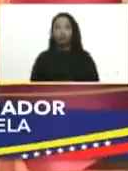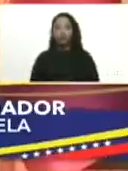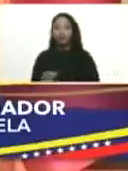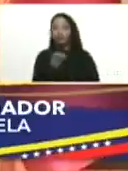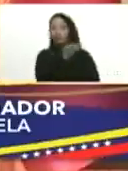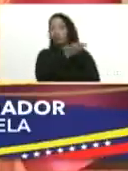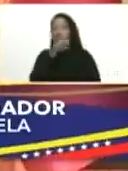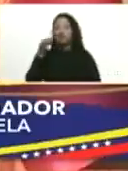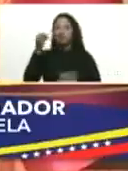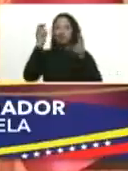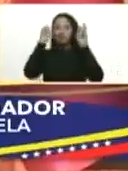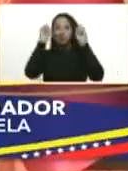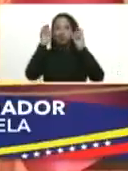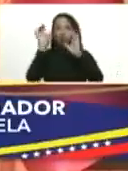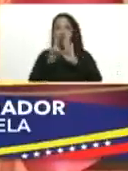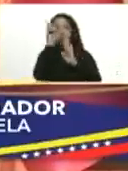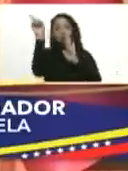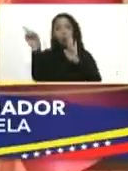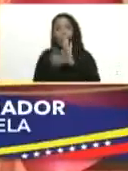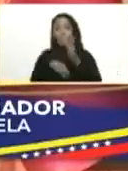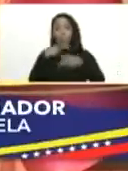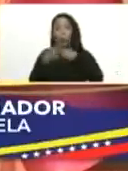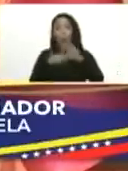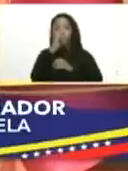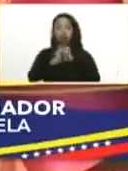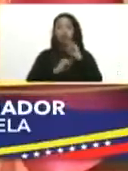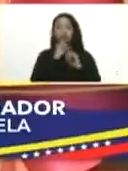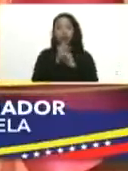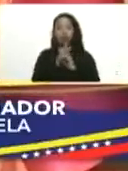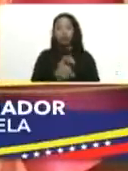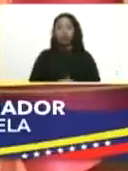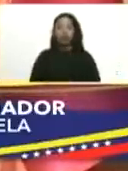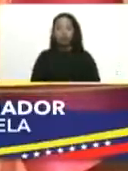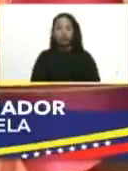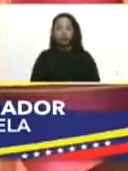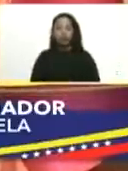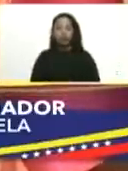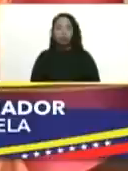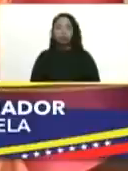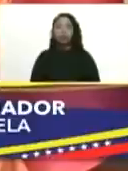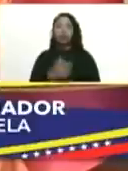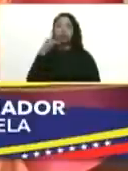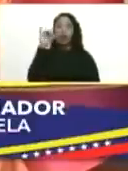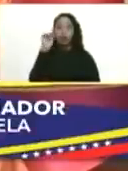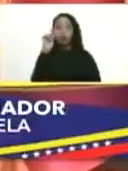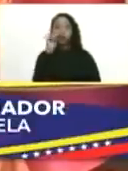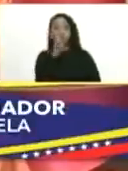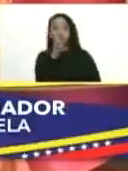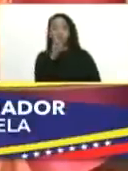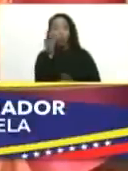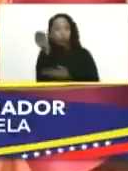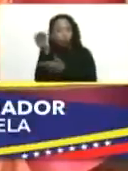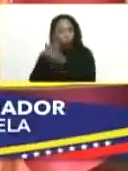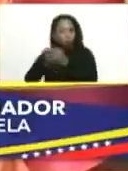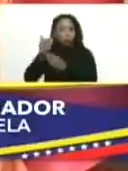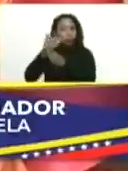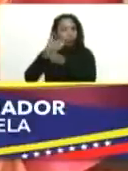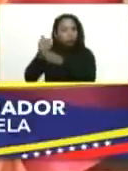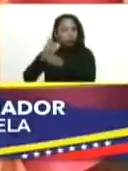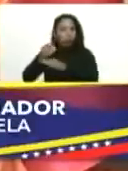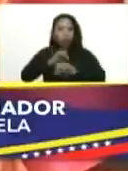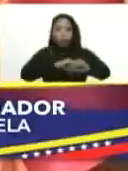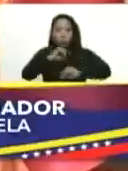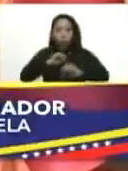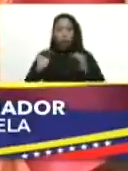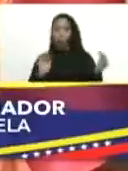perfecta en materia de diplomacia y de política internacional. Tenemos una visión compartida y una acción